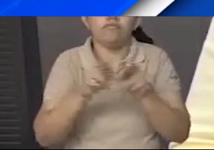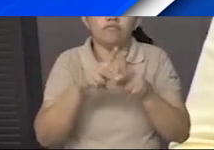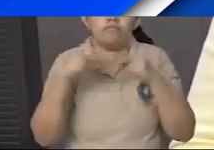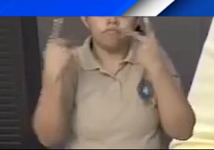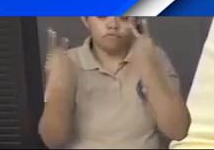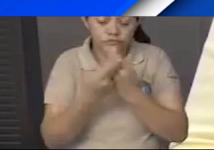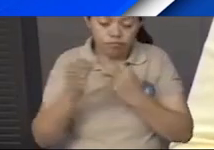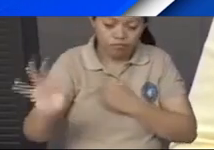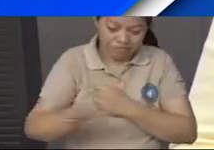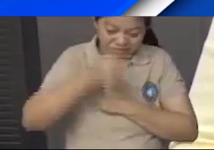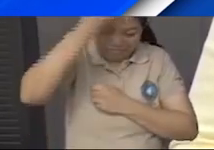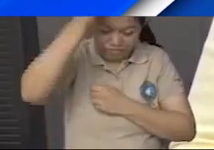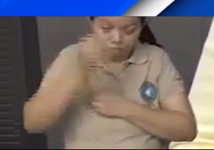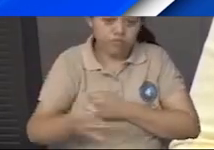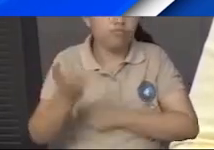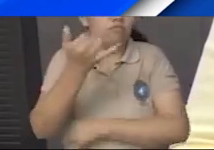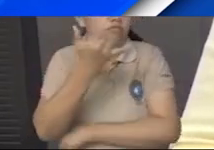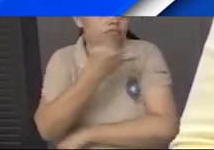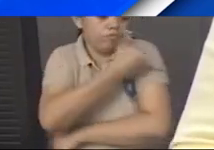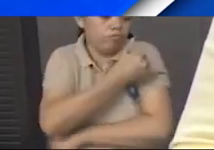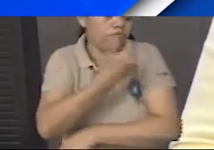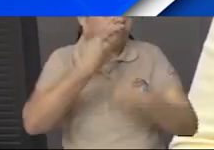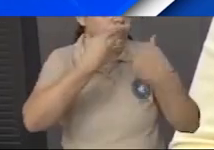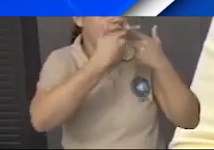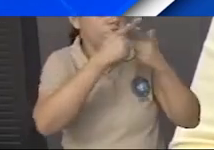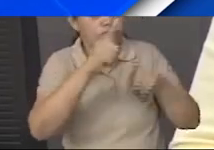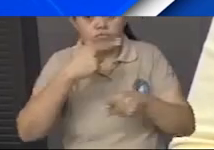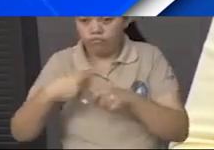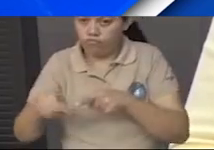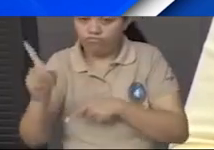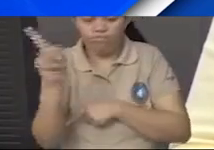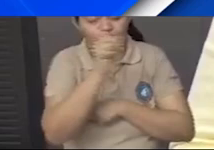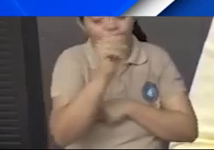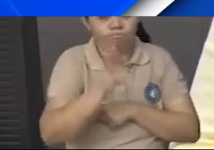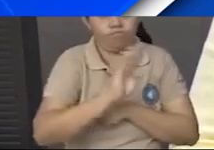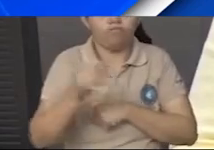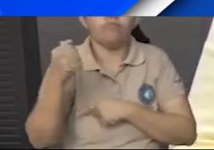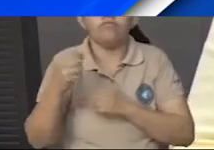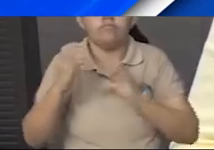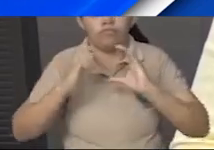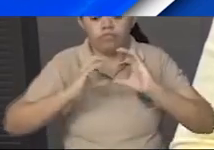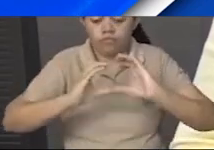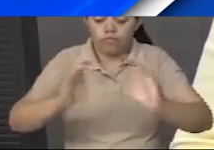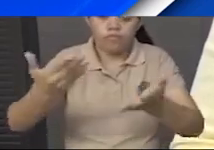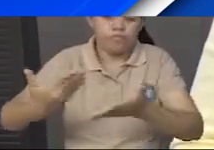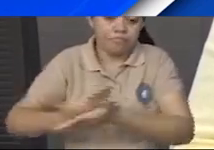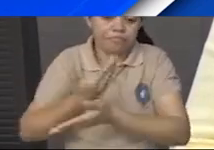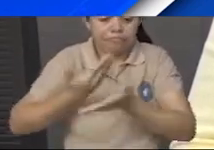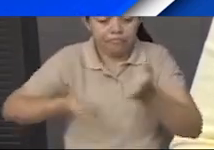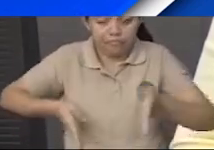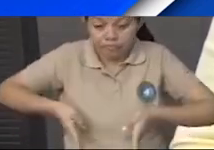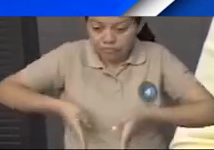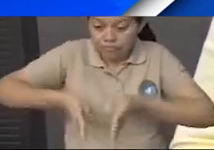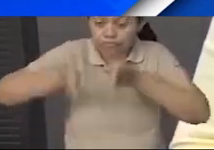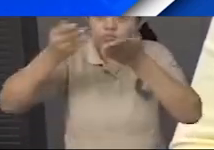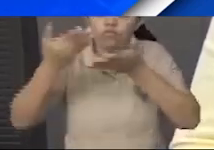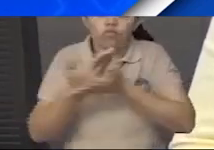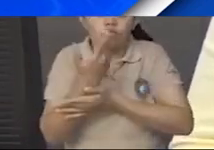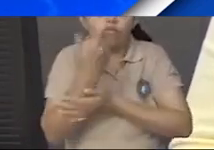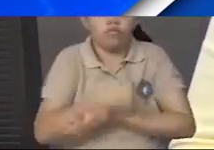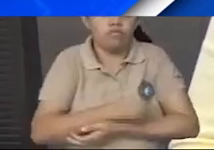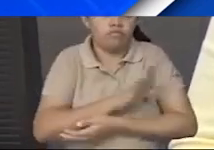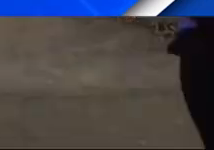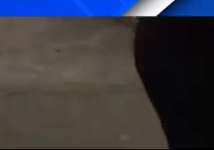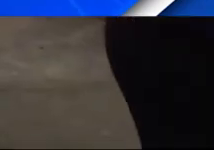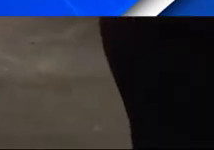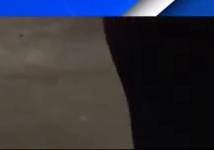la certeza de la atención médica gratuita, que cuenta con caminos y carreteras para llegar a un centro